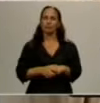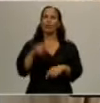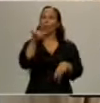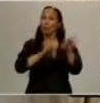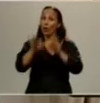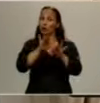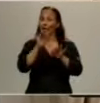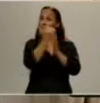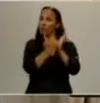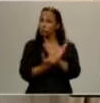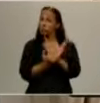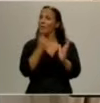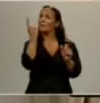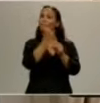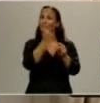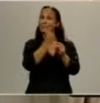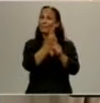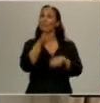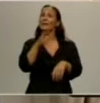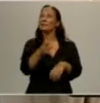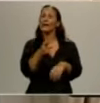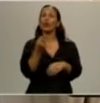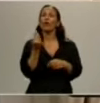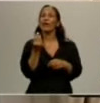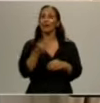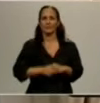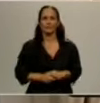cosas, presenta en primer término a